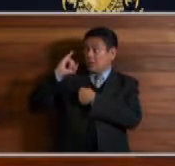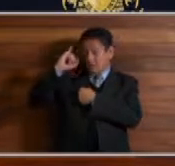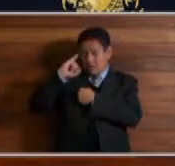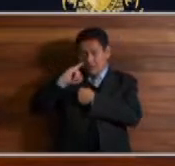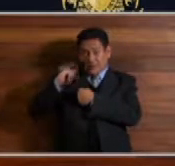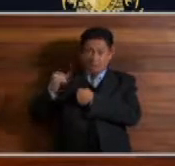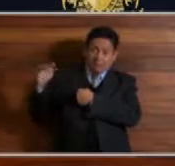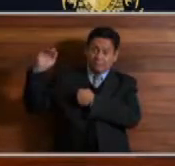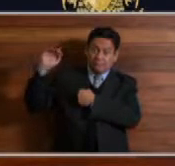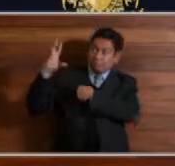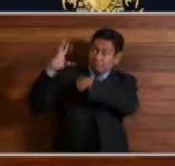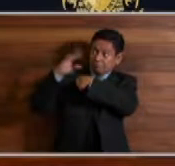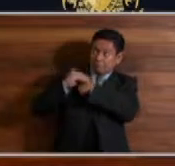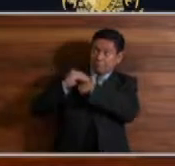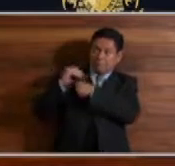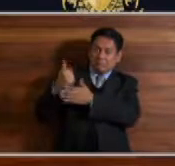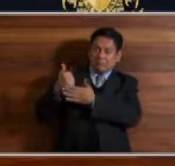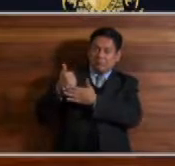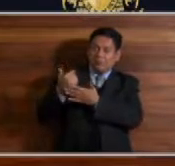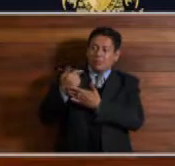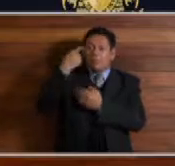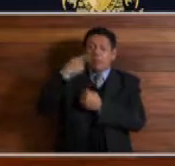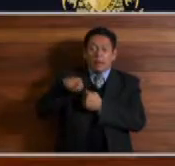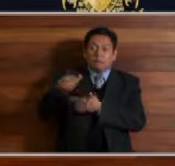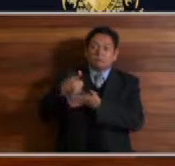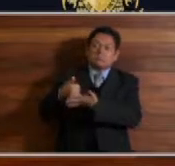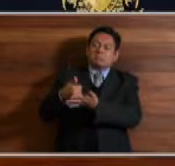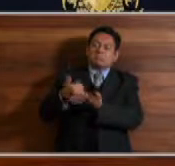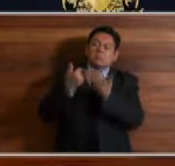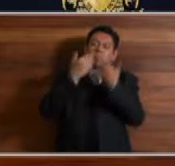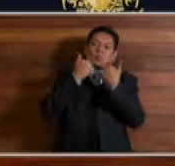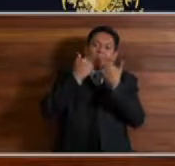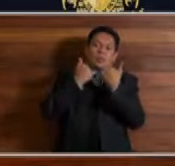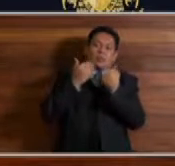mandato completamente político, ¿no? Y